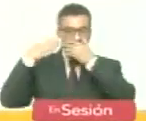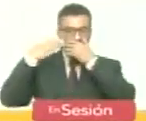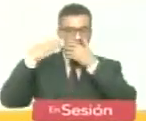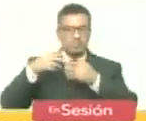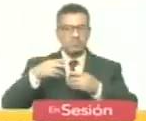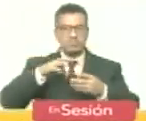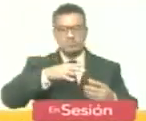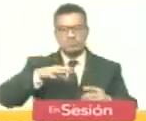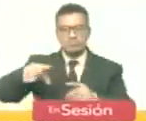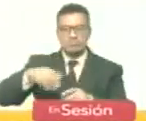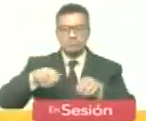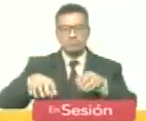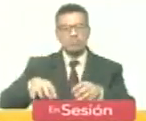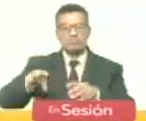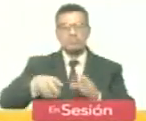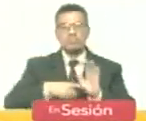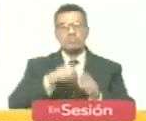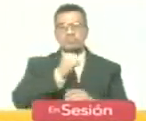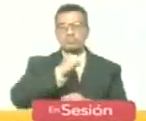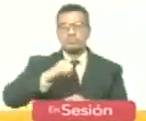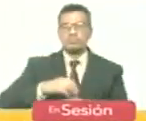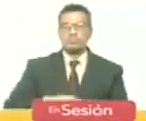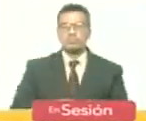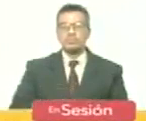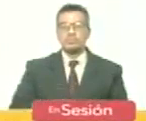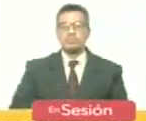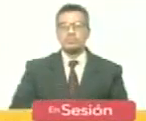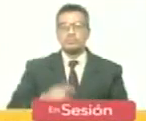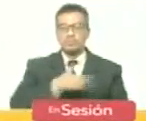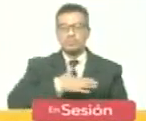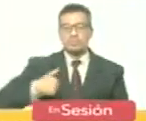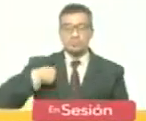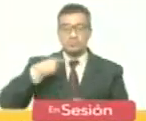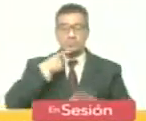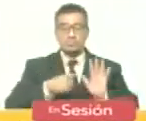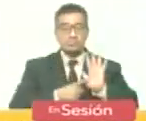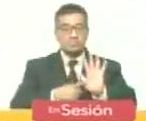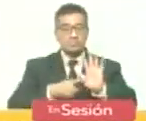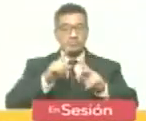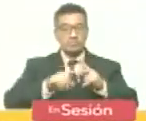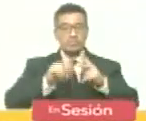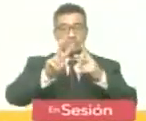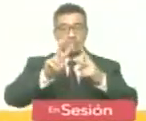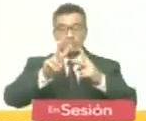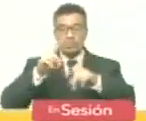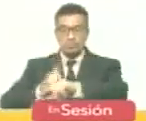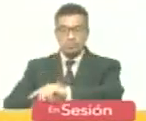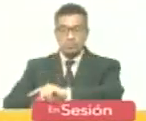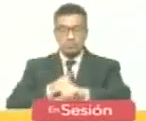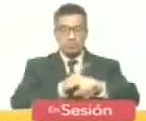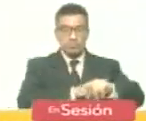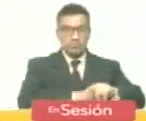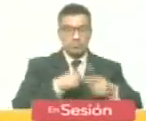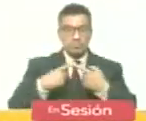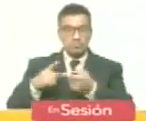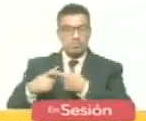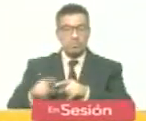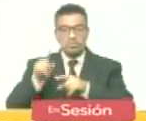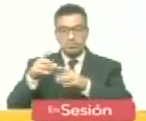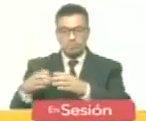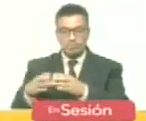la manipulación de la canalla mediática. Yo quiero mostrar en dos tiempos diferentes, uno es